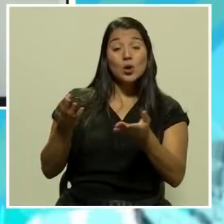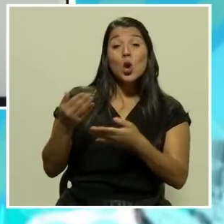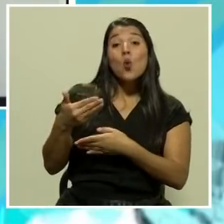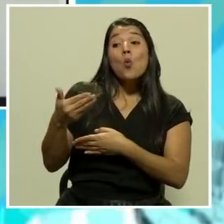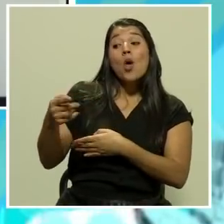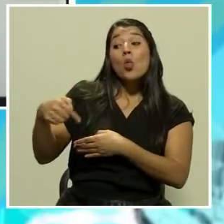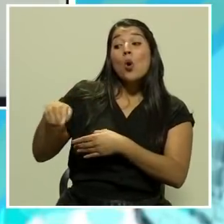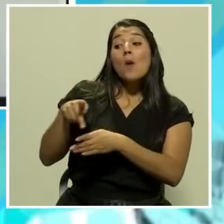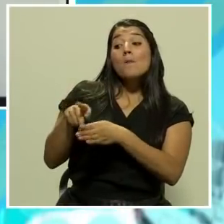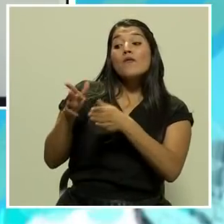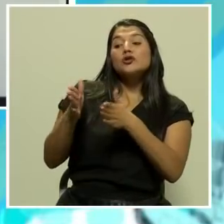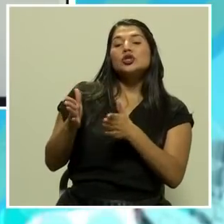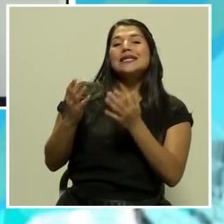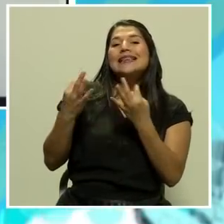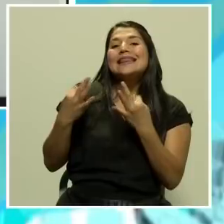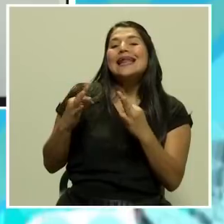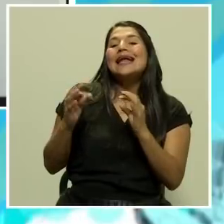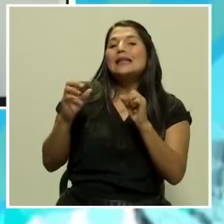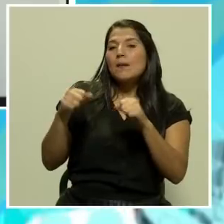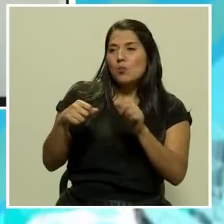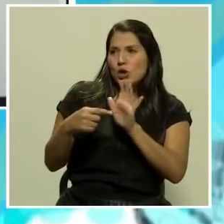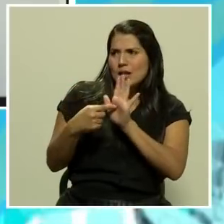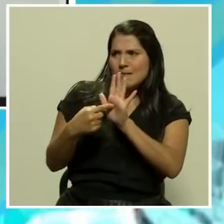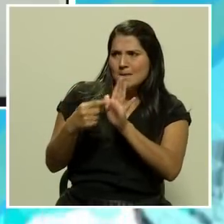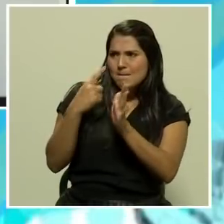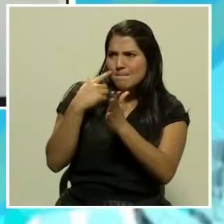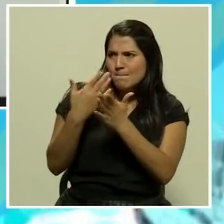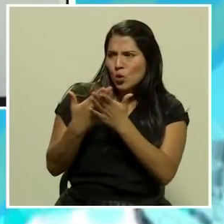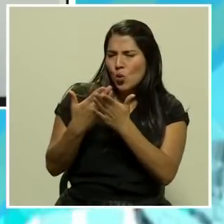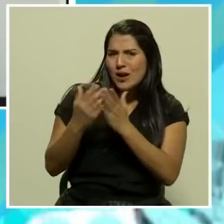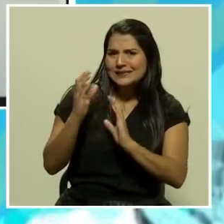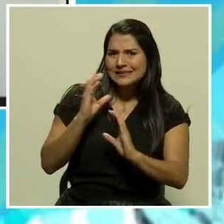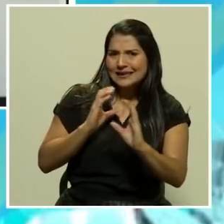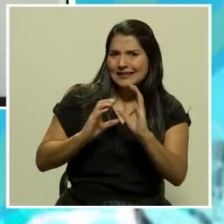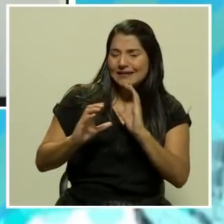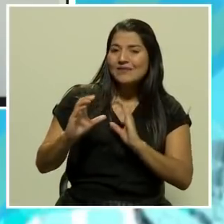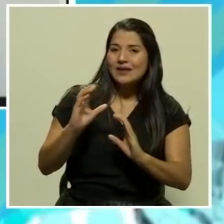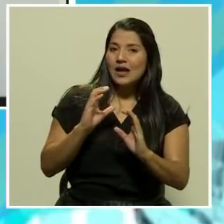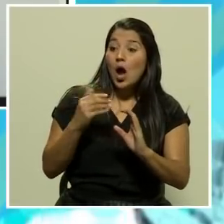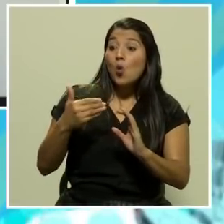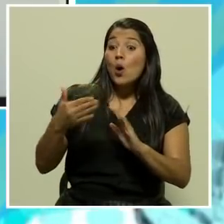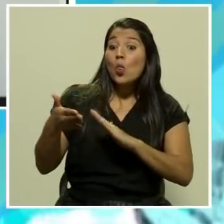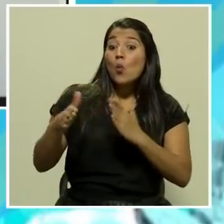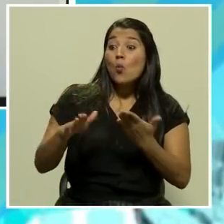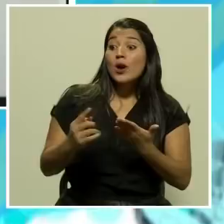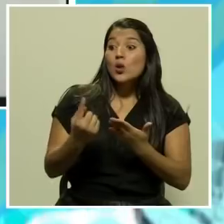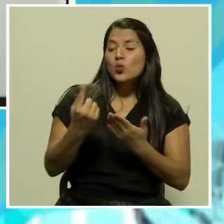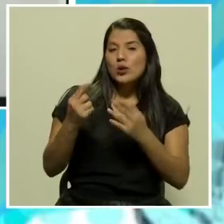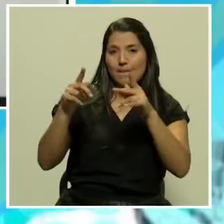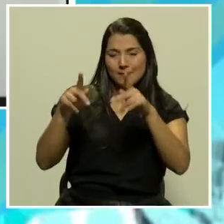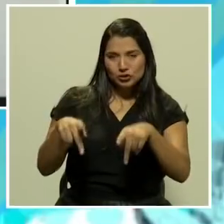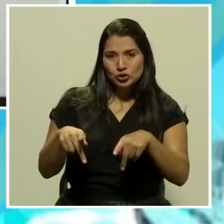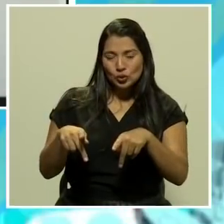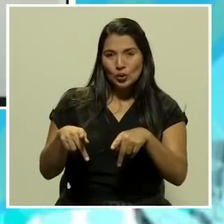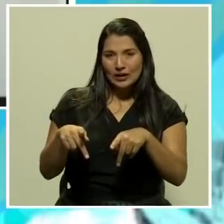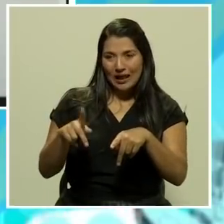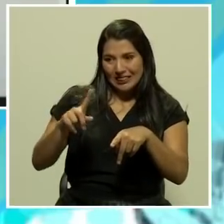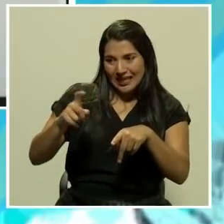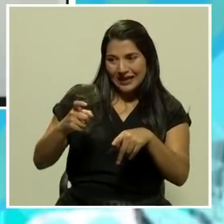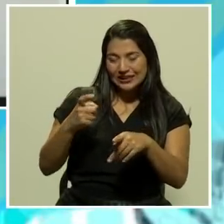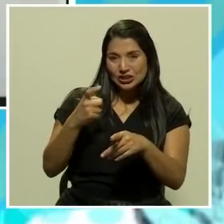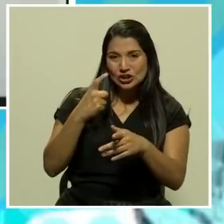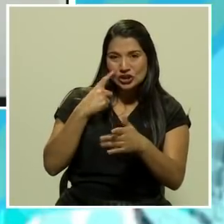tratan de reflejar científicamente la causa de una muerte, no les da